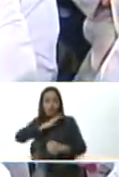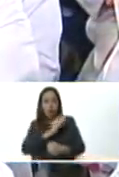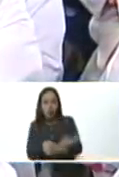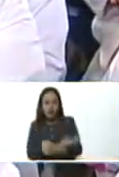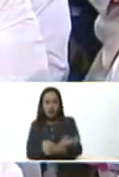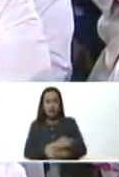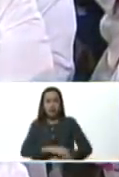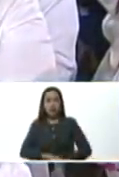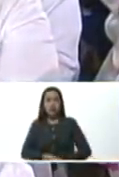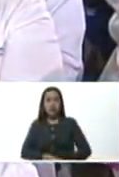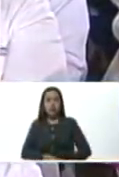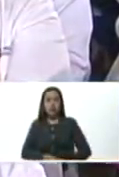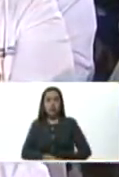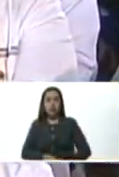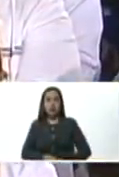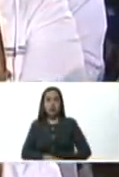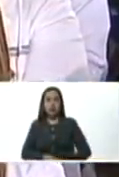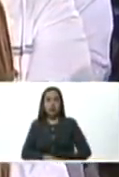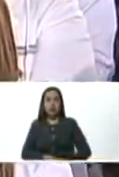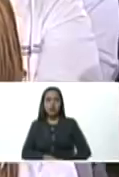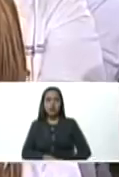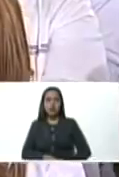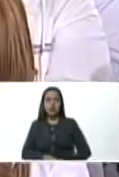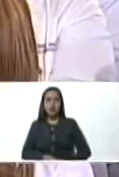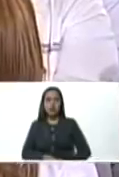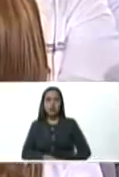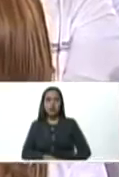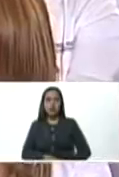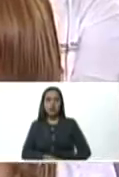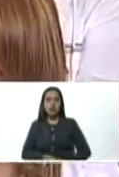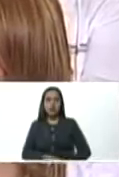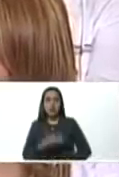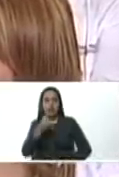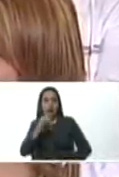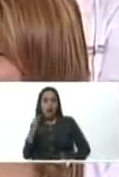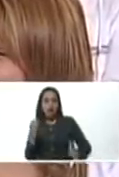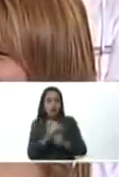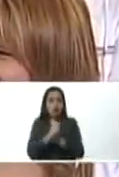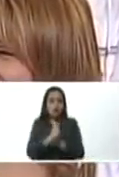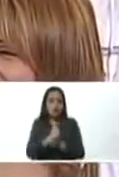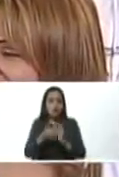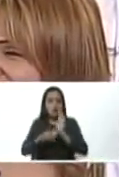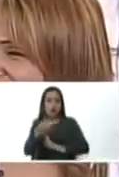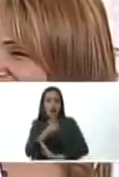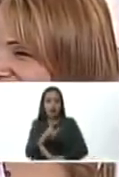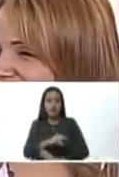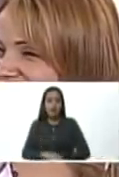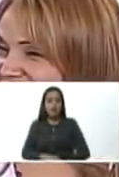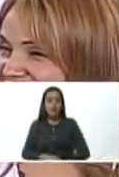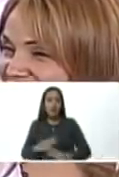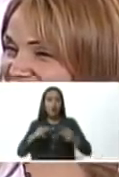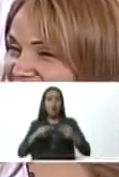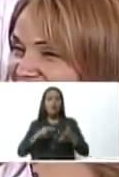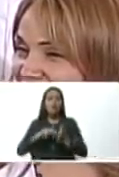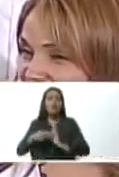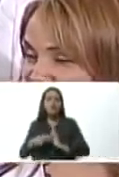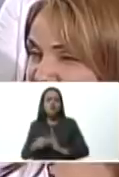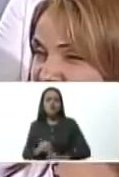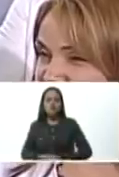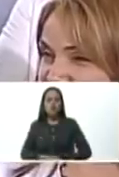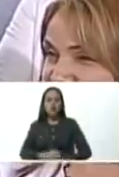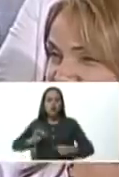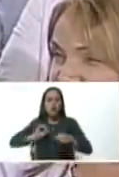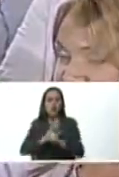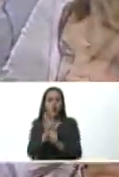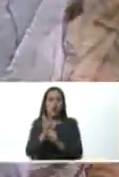agudo severo, el SRATS. El que se ha descubierto más reciente se conoce como el coronavirus